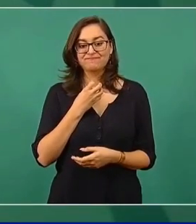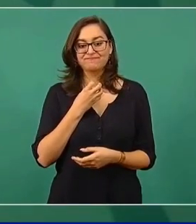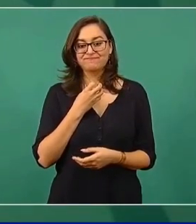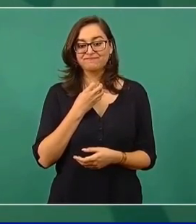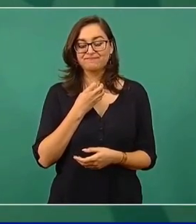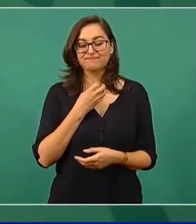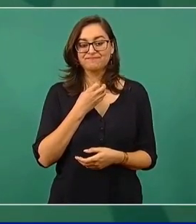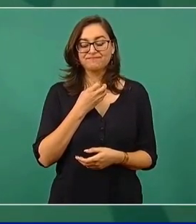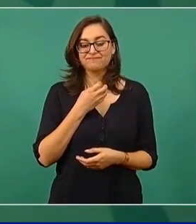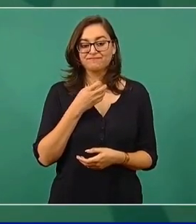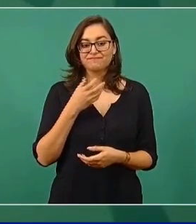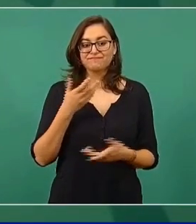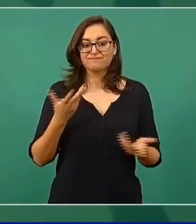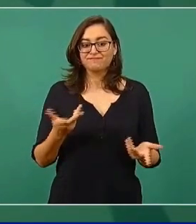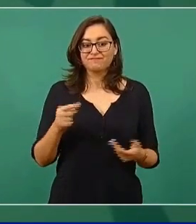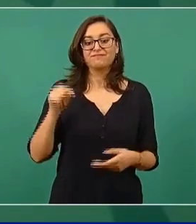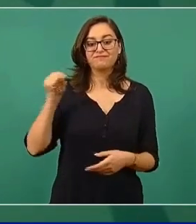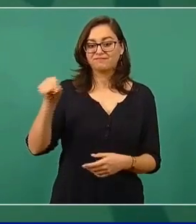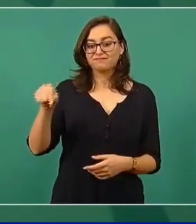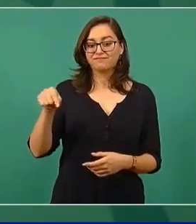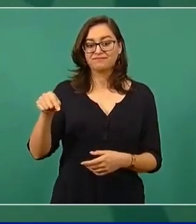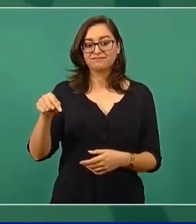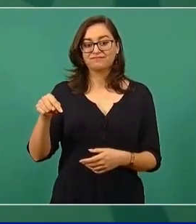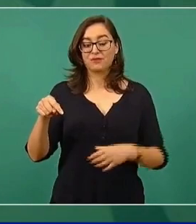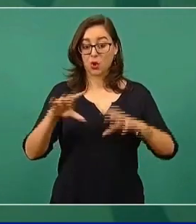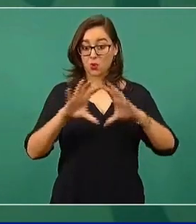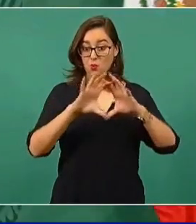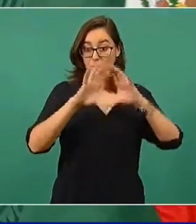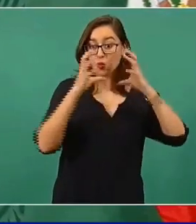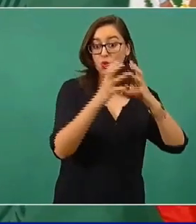de que es el país del mundo